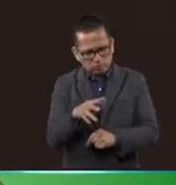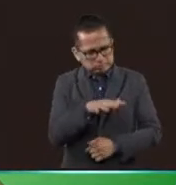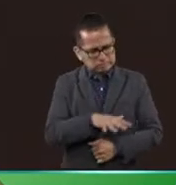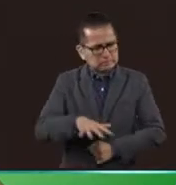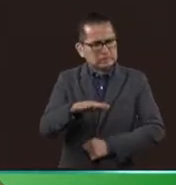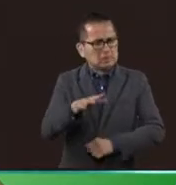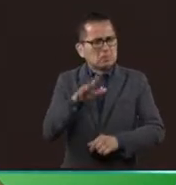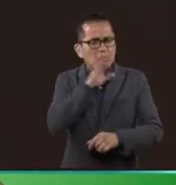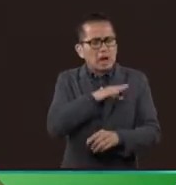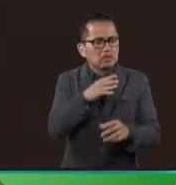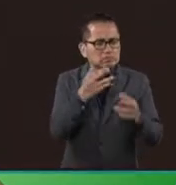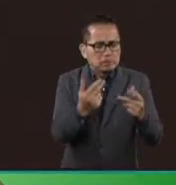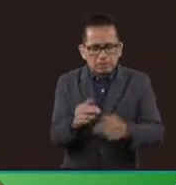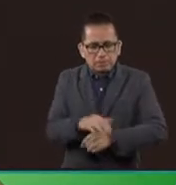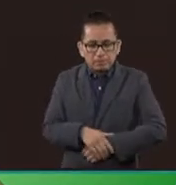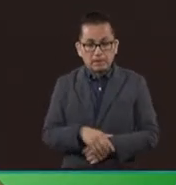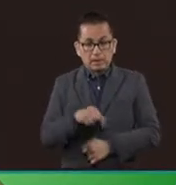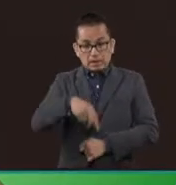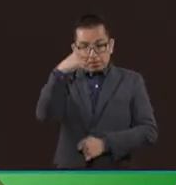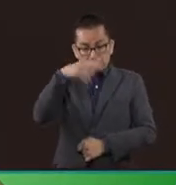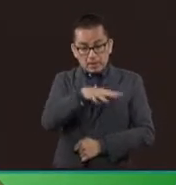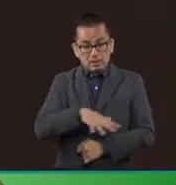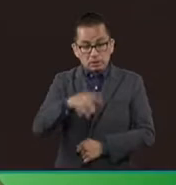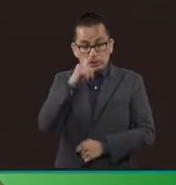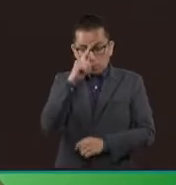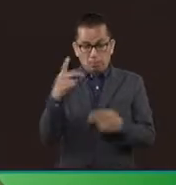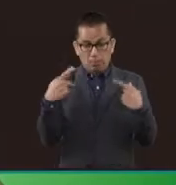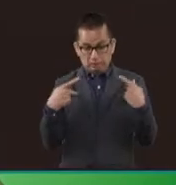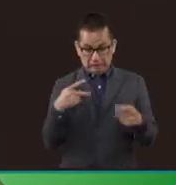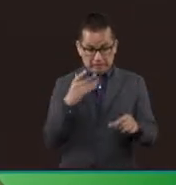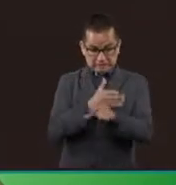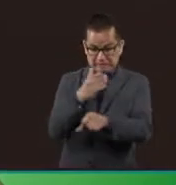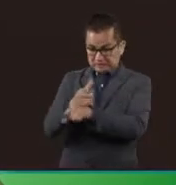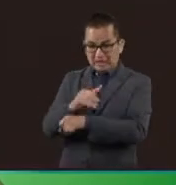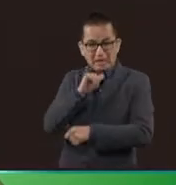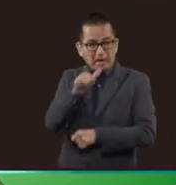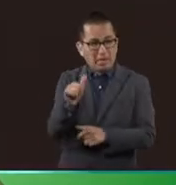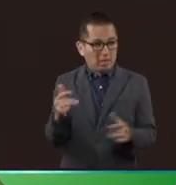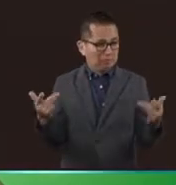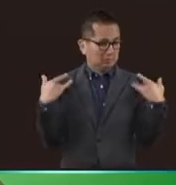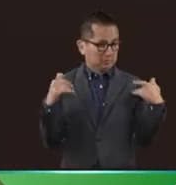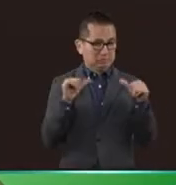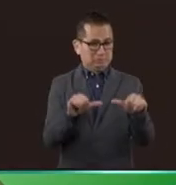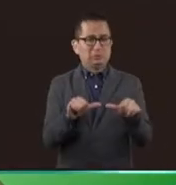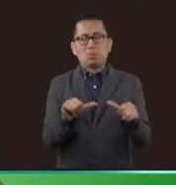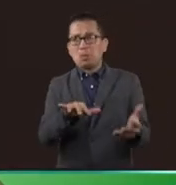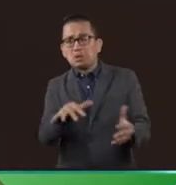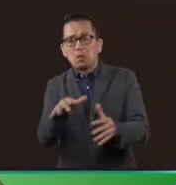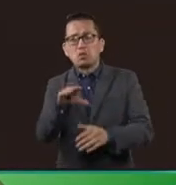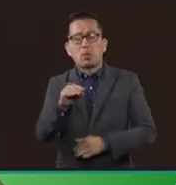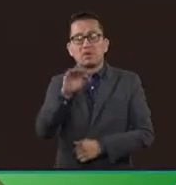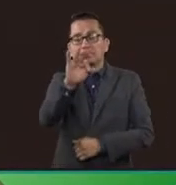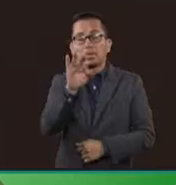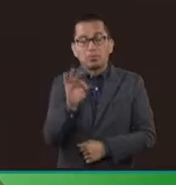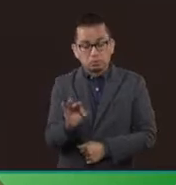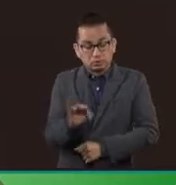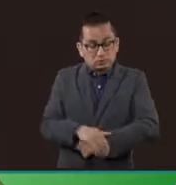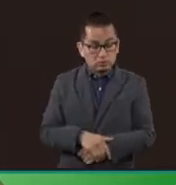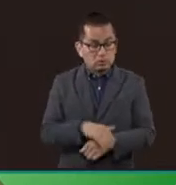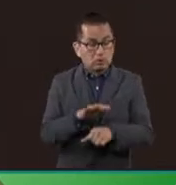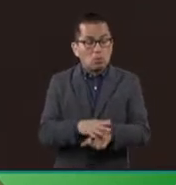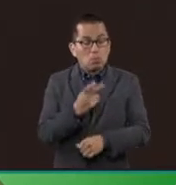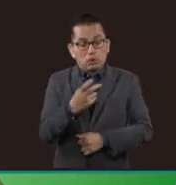impunidad en México se sitúa por arriba del 90 por. es por esto que en movimiento ciudadanos siempre hemos